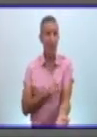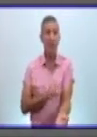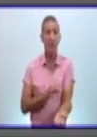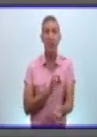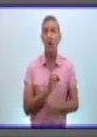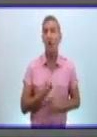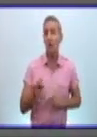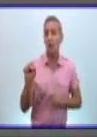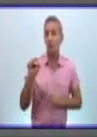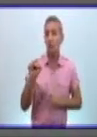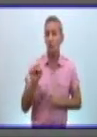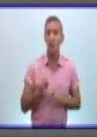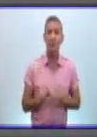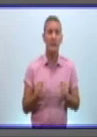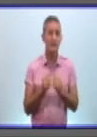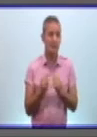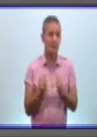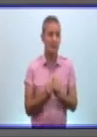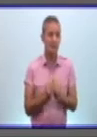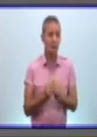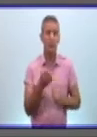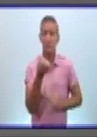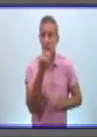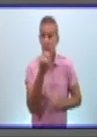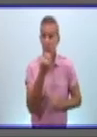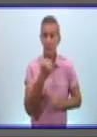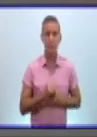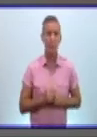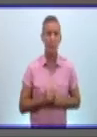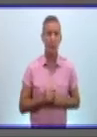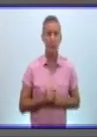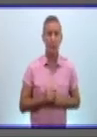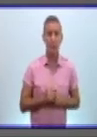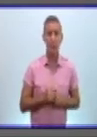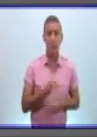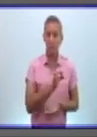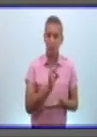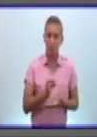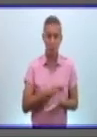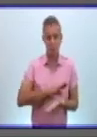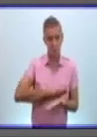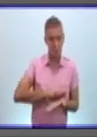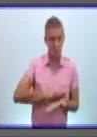a las células como nutrientes, así como productos de desecho para ser eliminados.